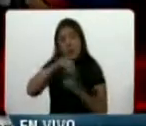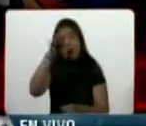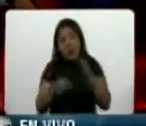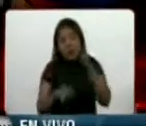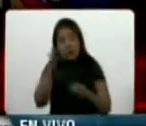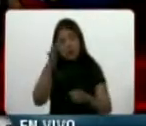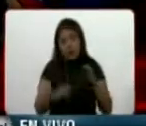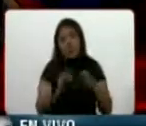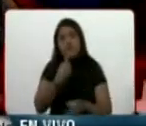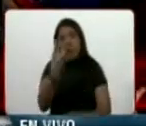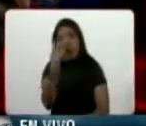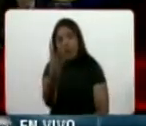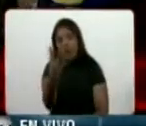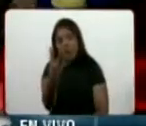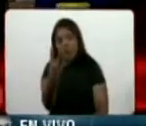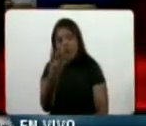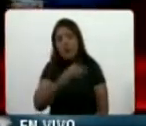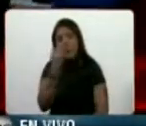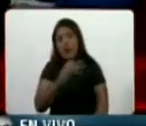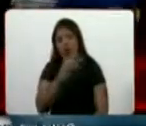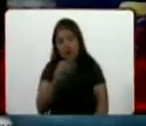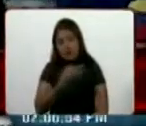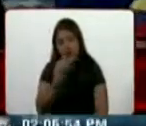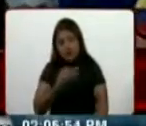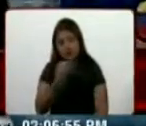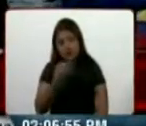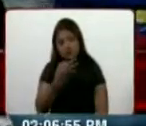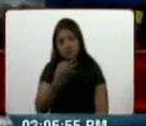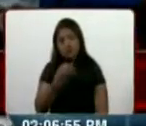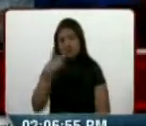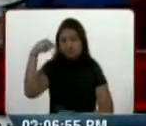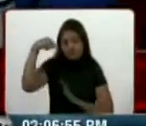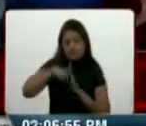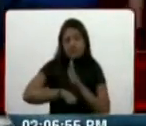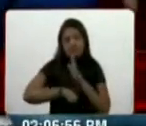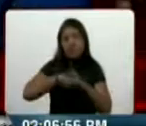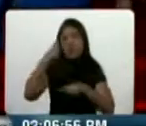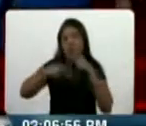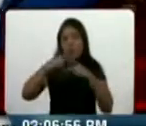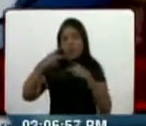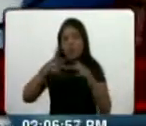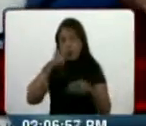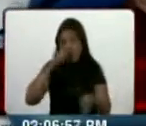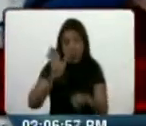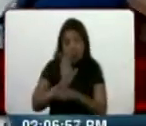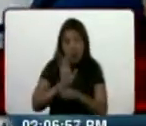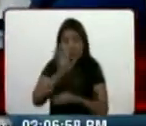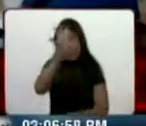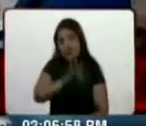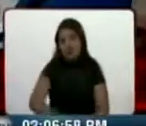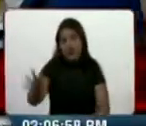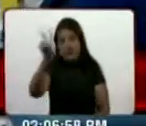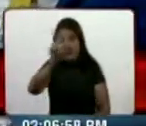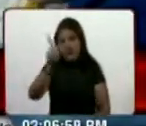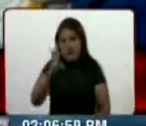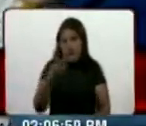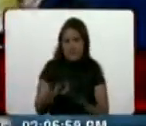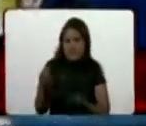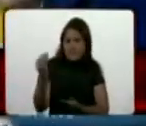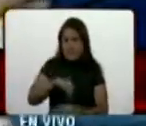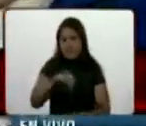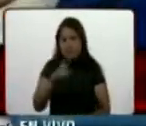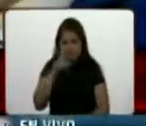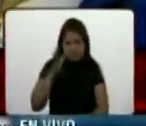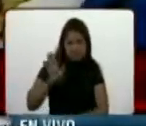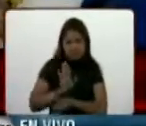que a las 4 de la tarde, se va a profundizar ese proceso de seguridad en el territorio venezolano para garantizar